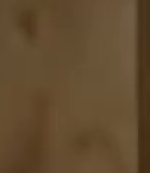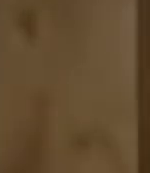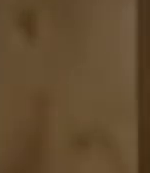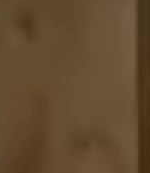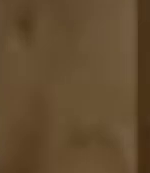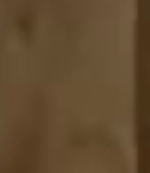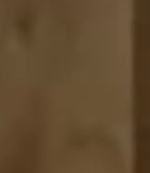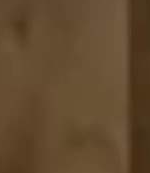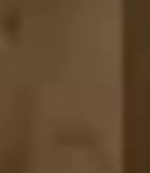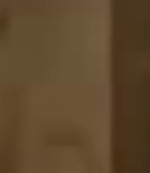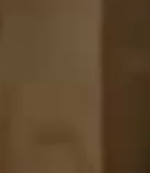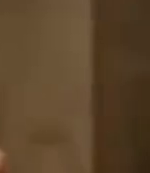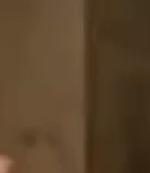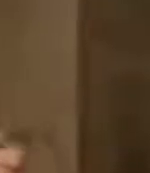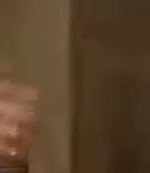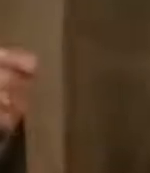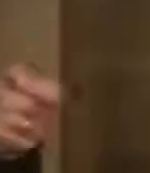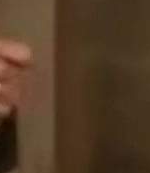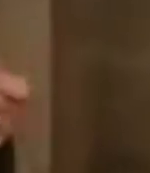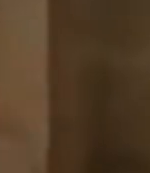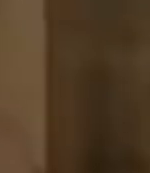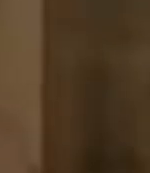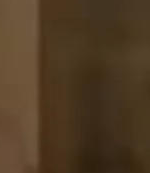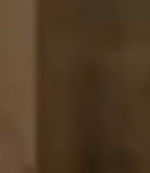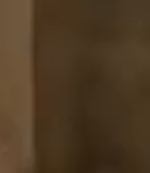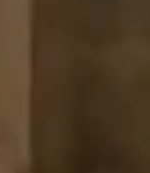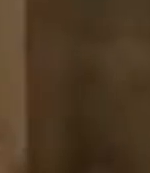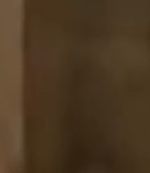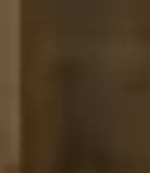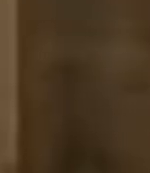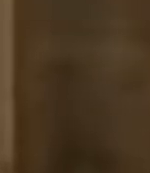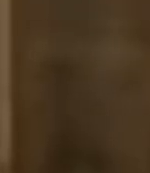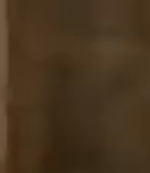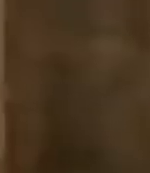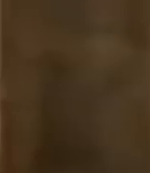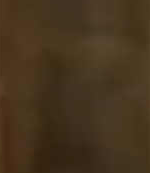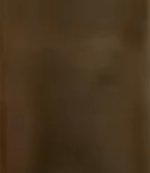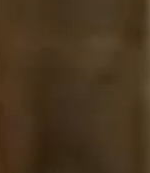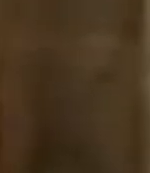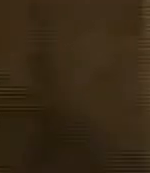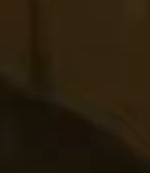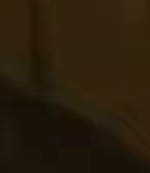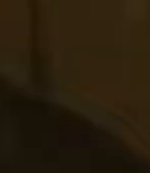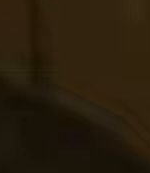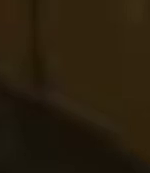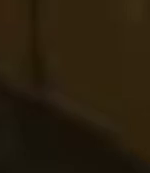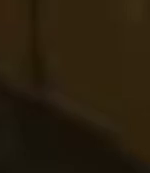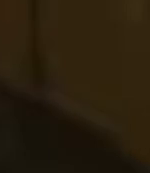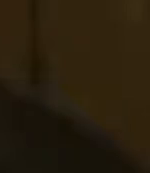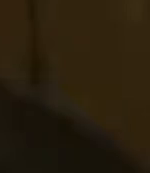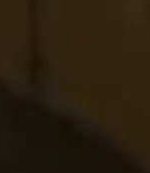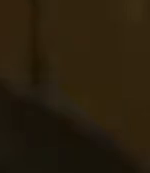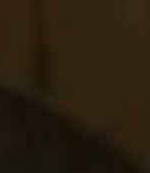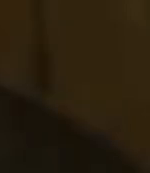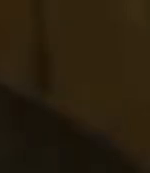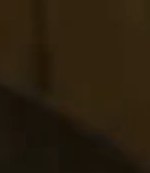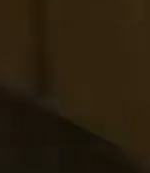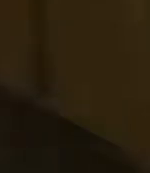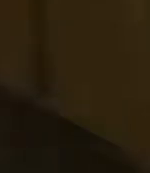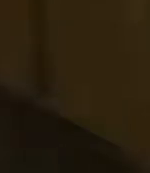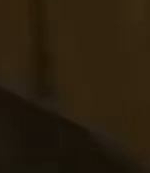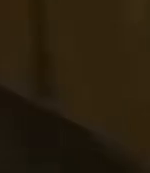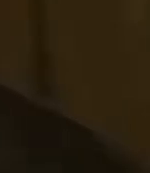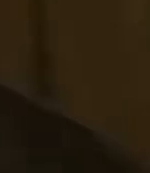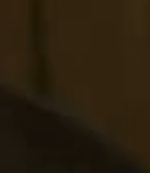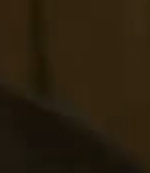de twitter es de acens anteponerse se vuelven a fitur